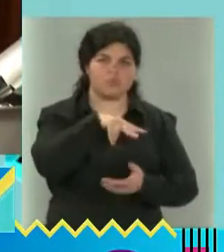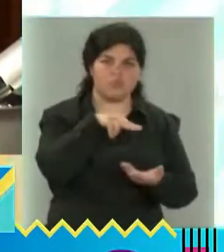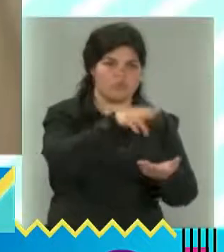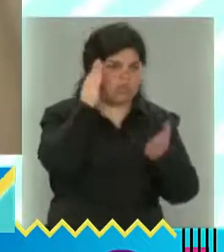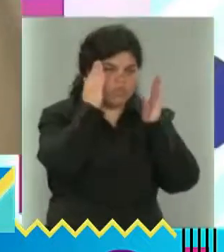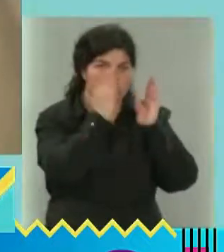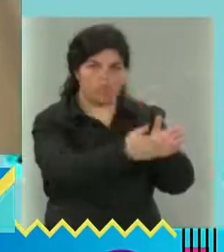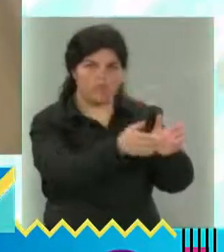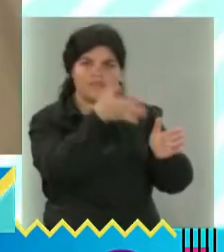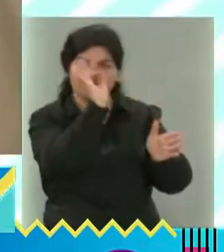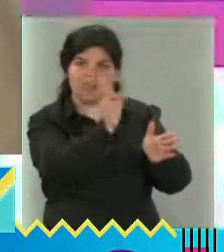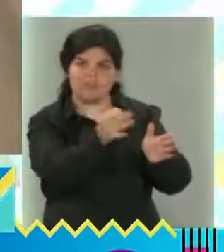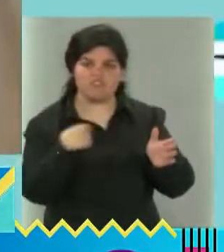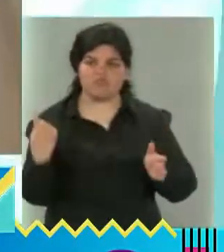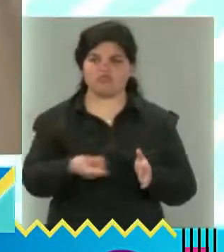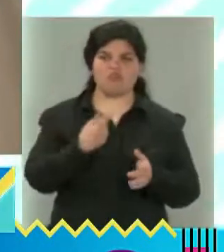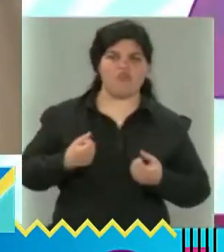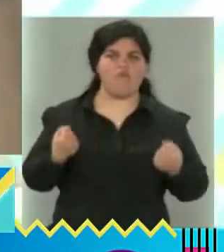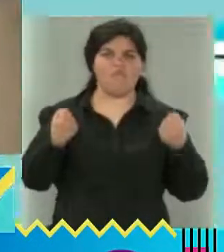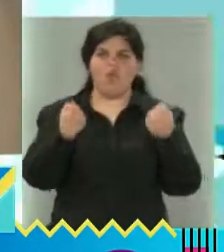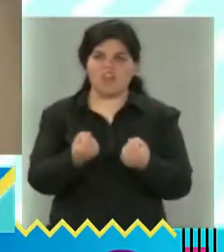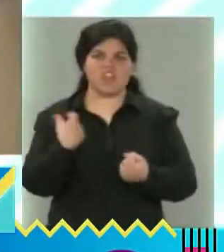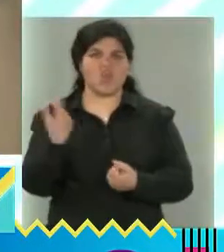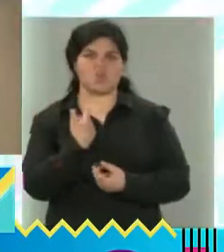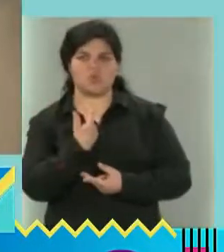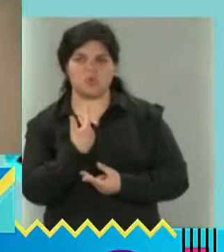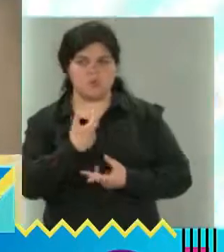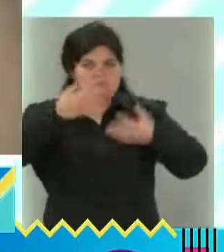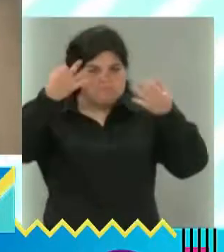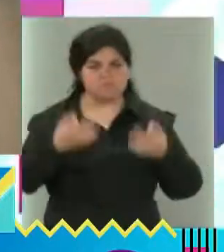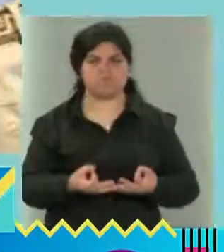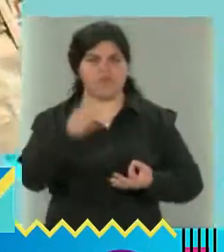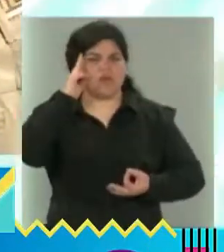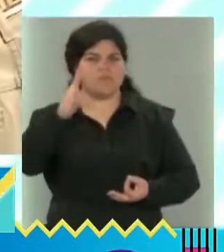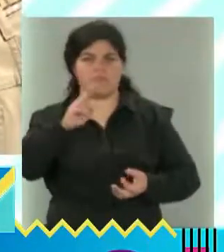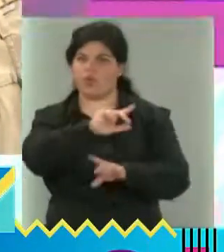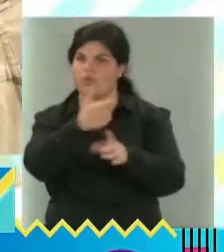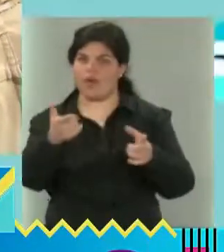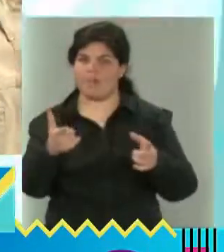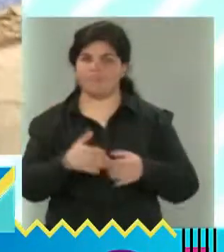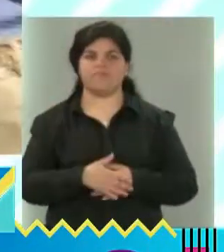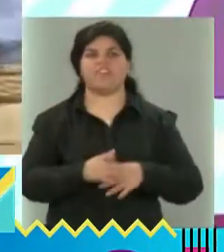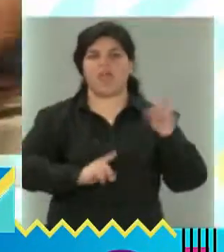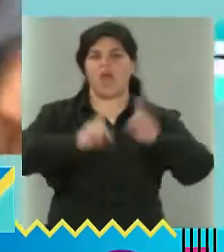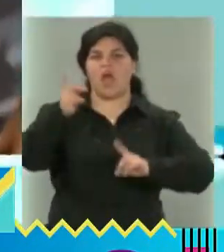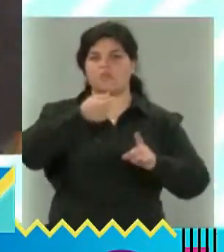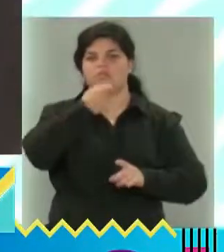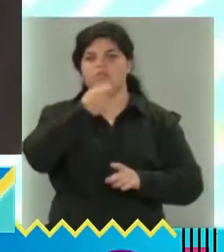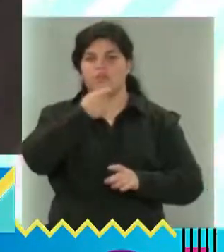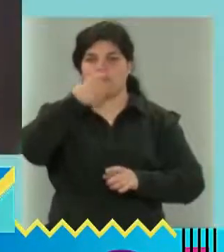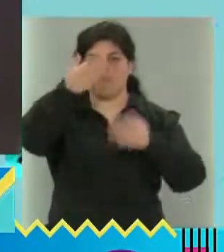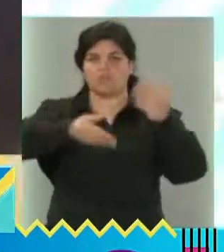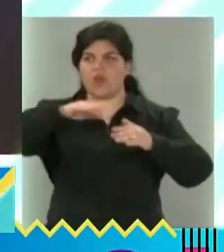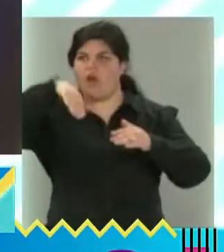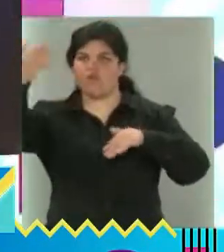que nosotros mismos no la sabemos valorar. O sea, nos es más fácil, incluso pasa cuando tenemos a lo mejor alguna visita del extranjero, alguna visita de otra